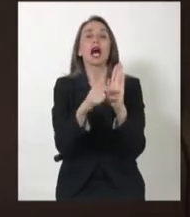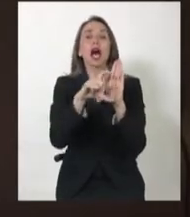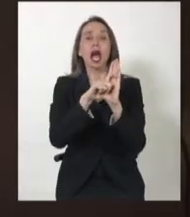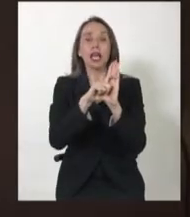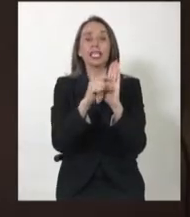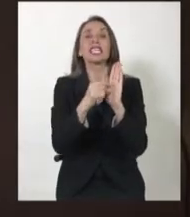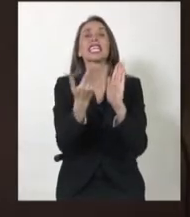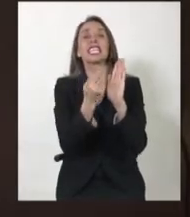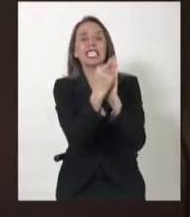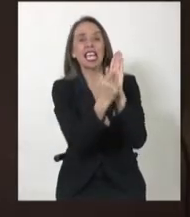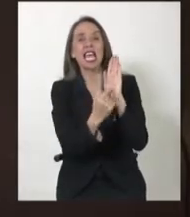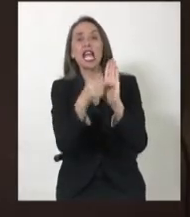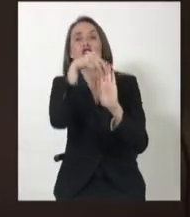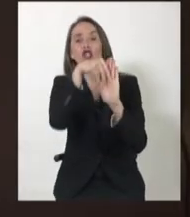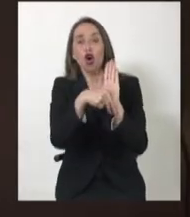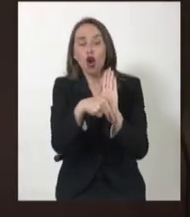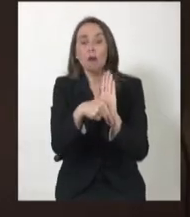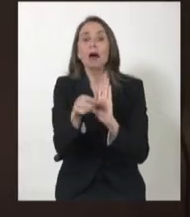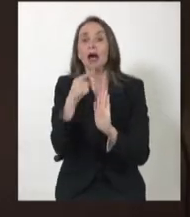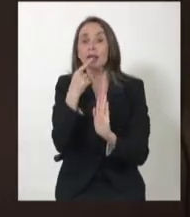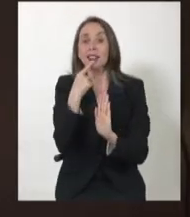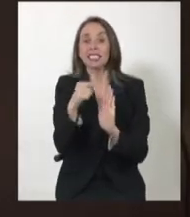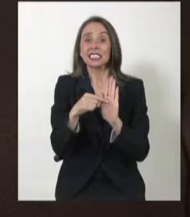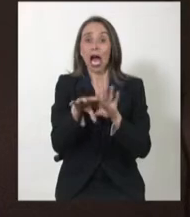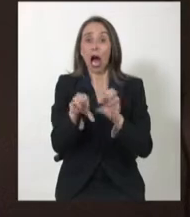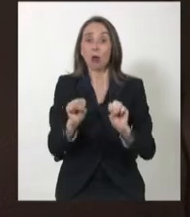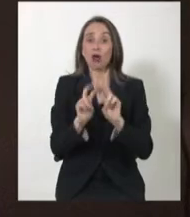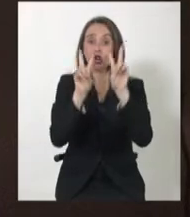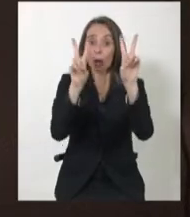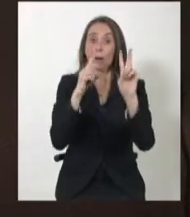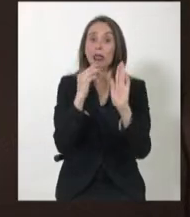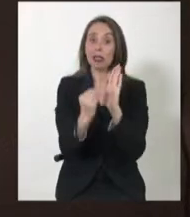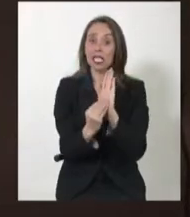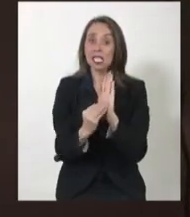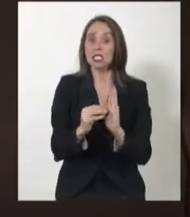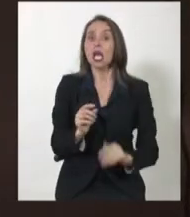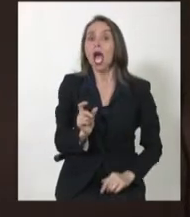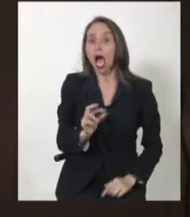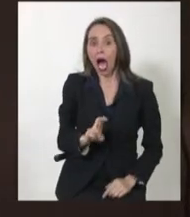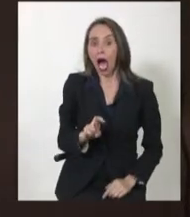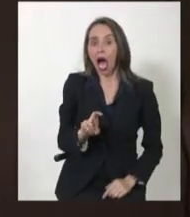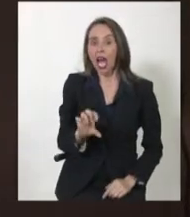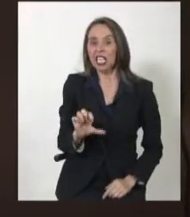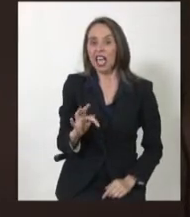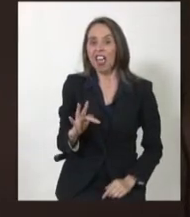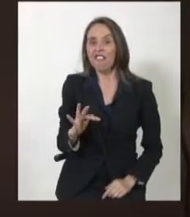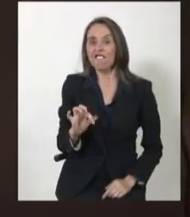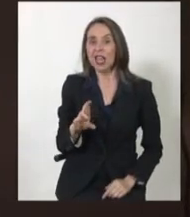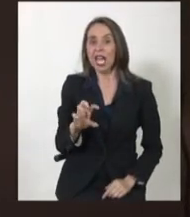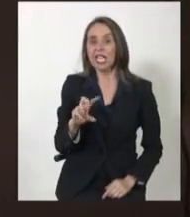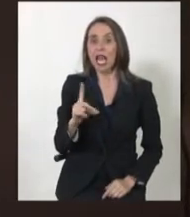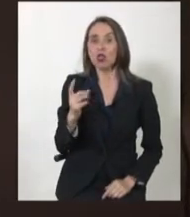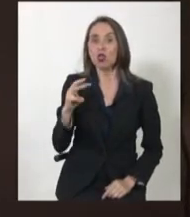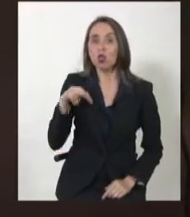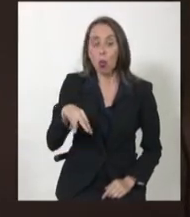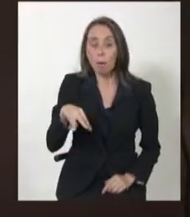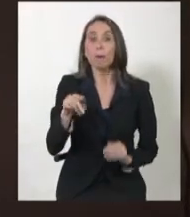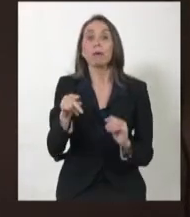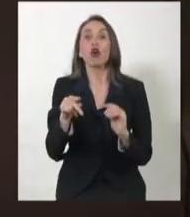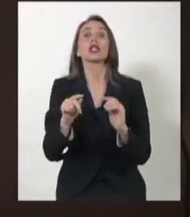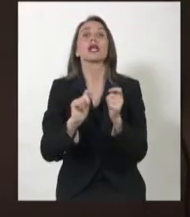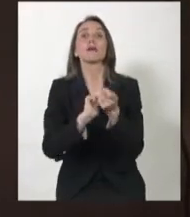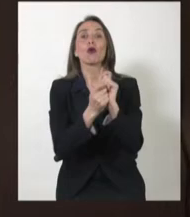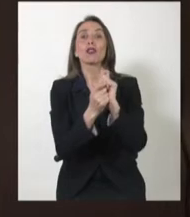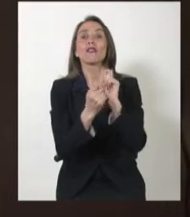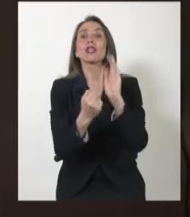salida, se fijan ustedes que en el acuerdo se habla de referéndum de salida, precisamente porque va a recaer sobre la constitución, que es un texto normativo. Hay otros